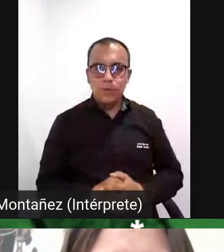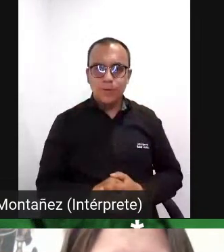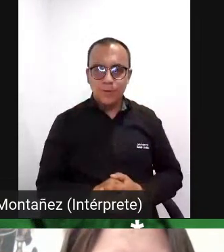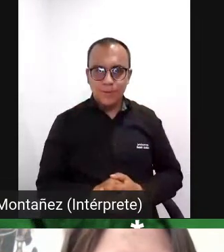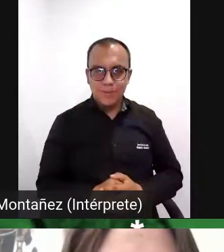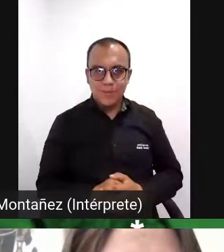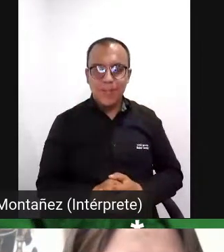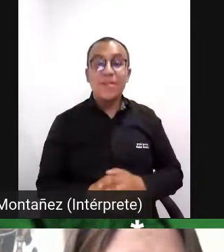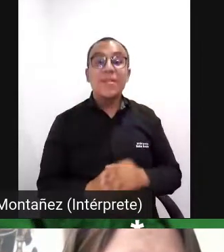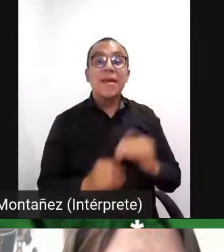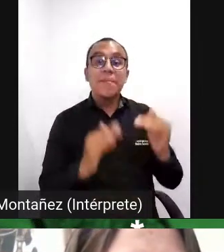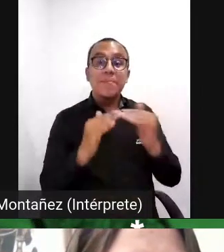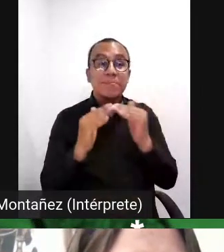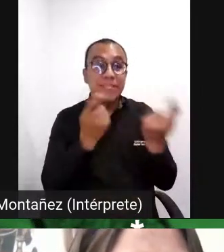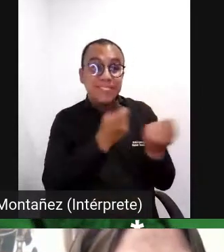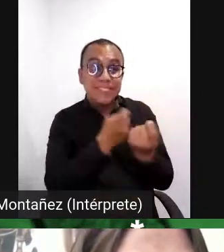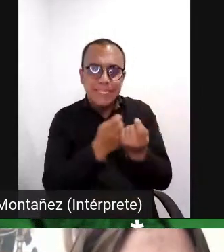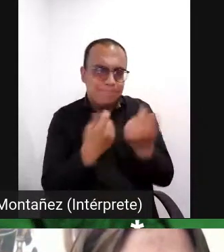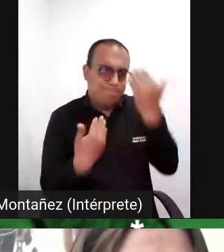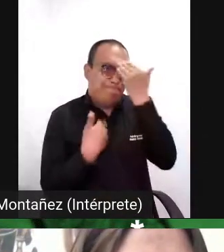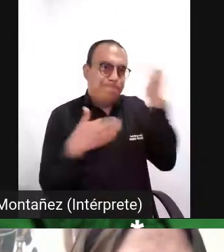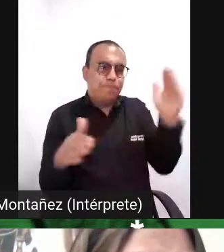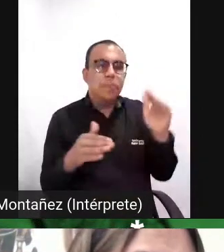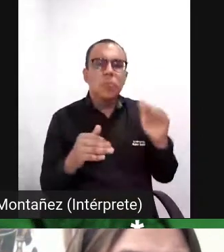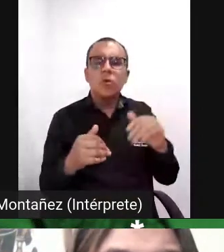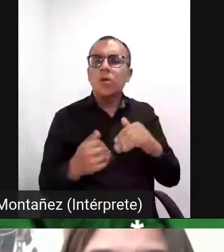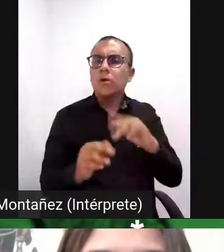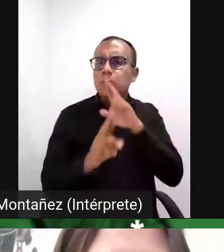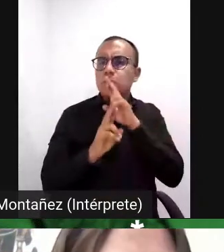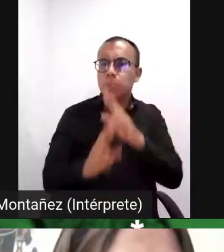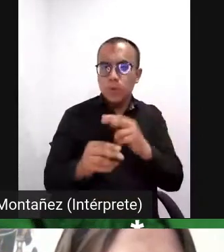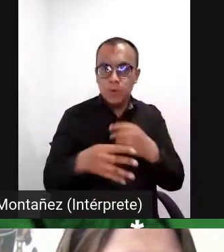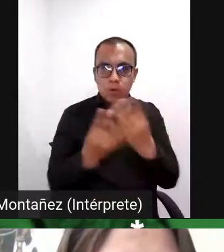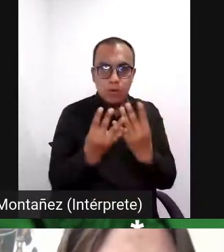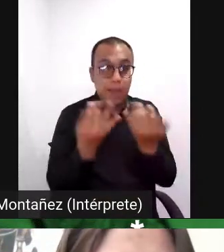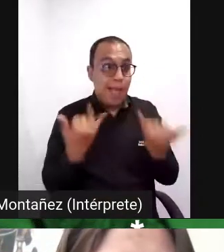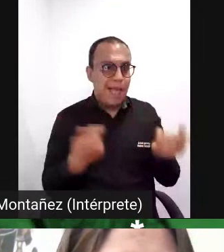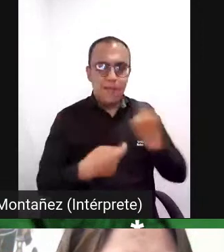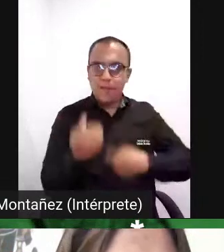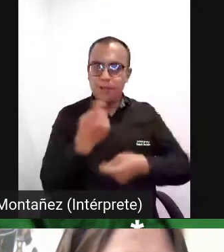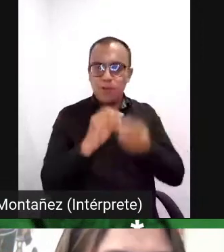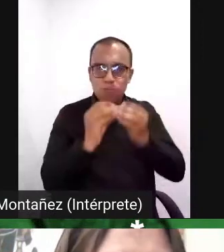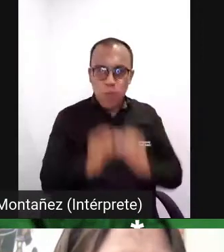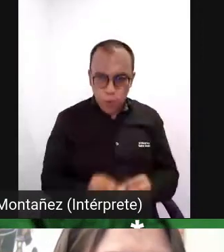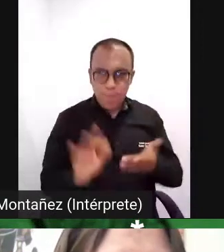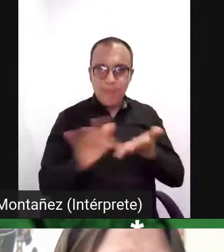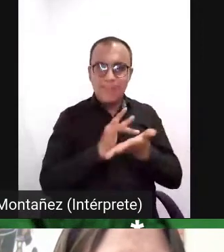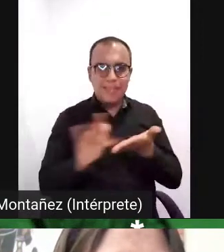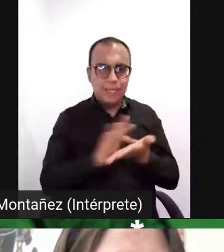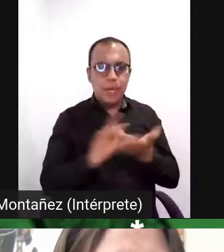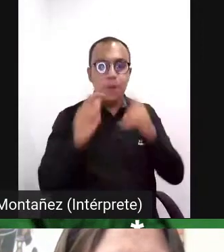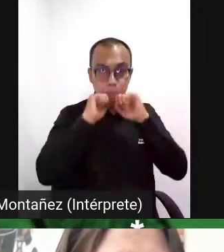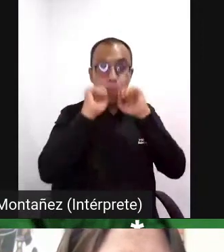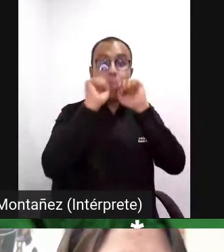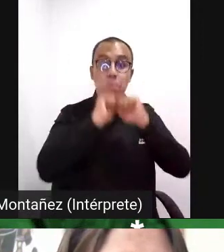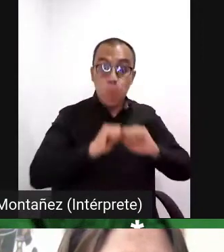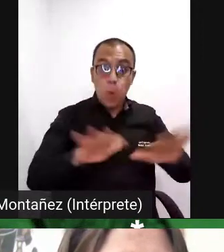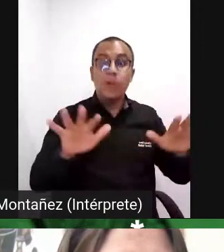inesperados, perdón. La respuesta es que estas cartas todavía no están en digital, pero las vamos a publicar para que